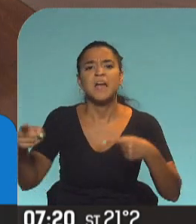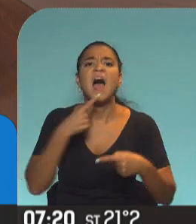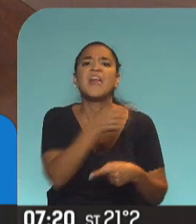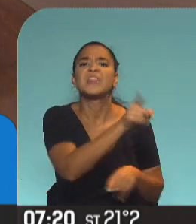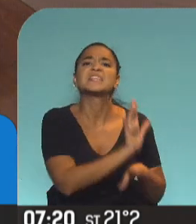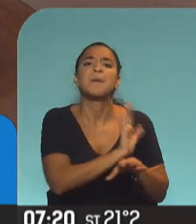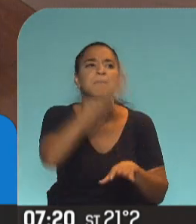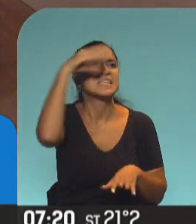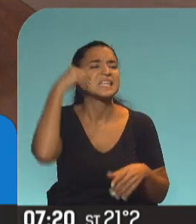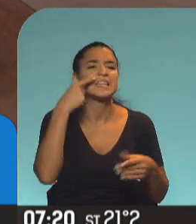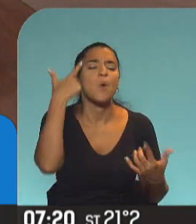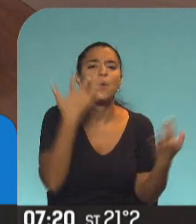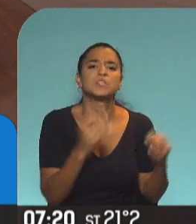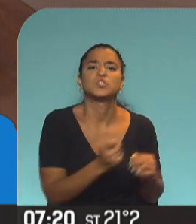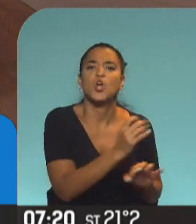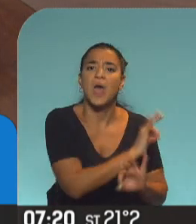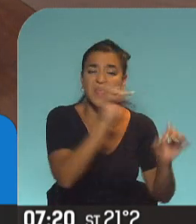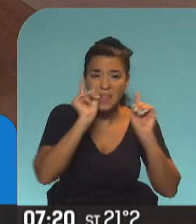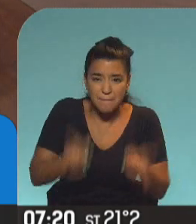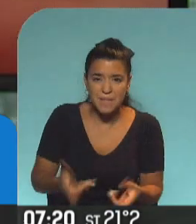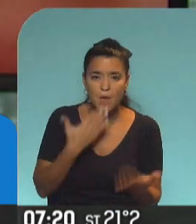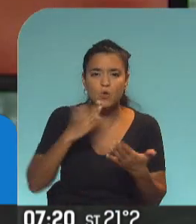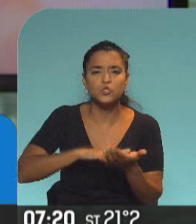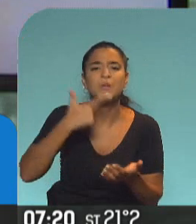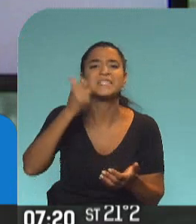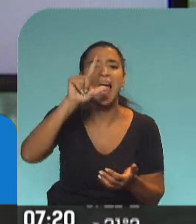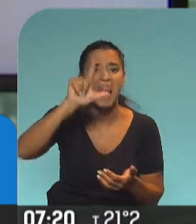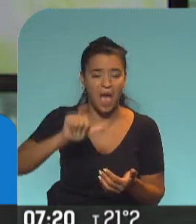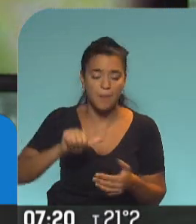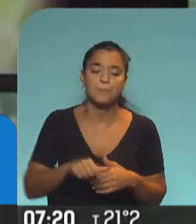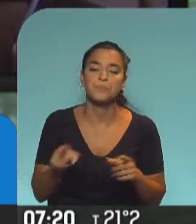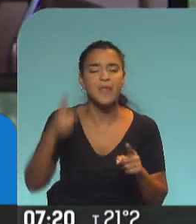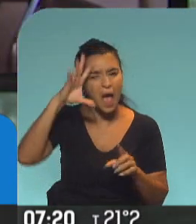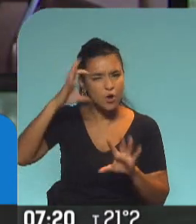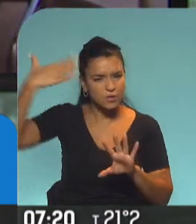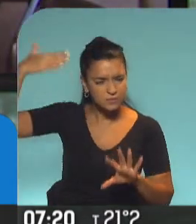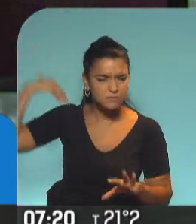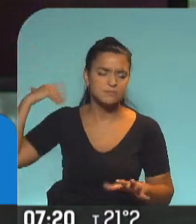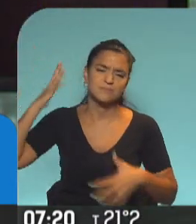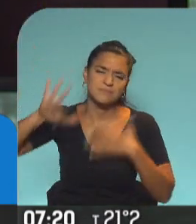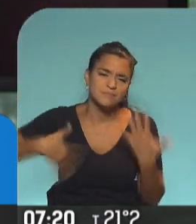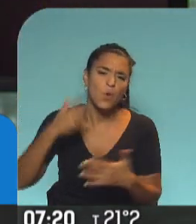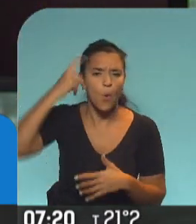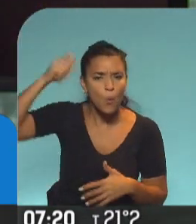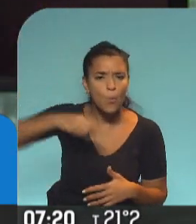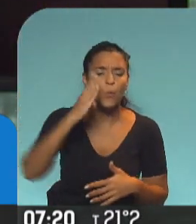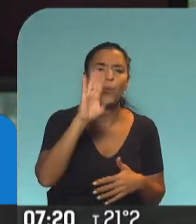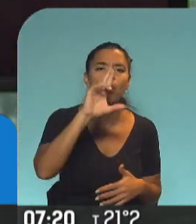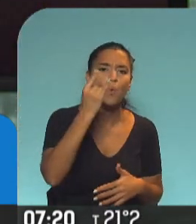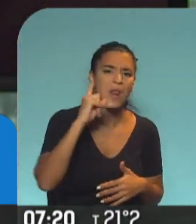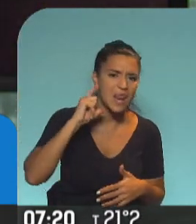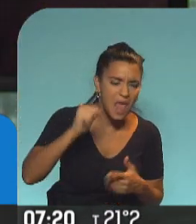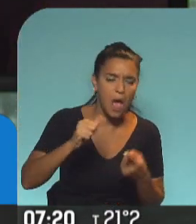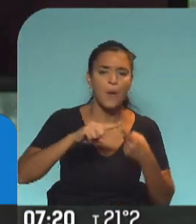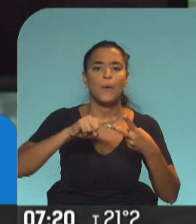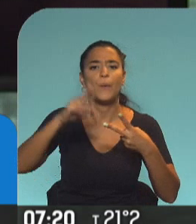la vicepresidenta, y habló de Milagro Sala también. Pero si vos recordás cuando se produjo todo el culebrón de los jueces Bruglia y Bertuzzi,